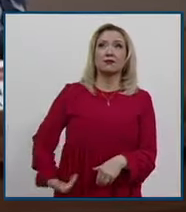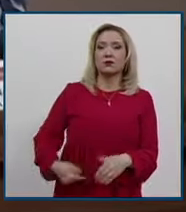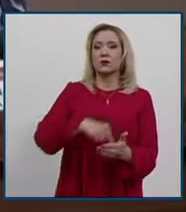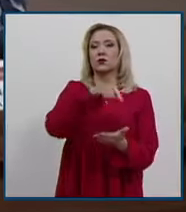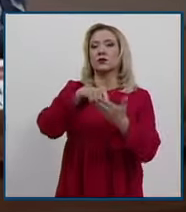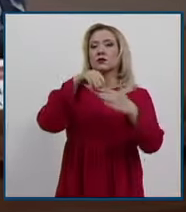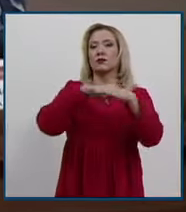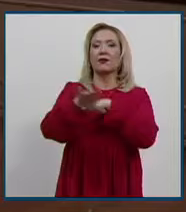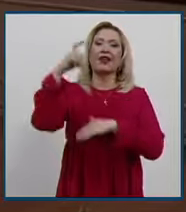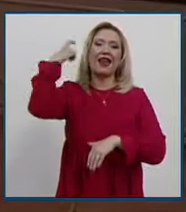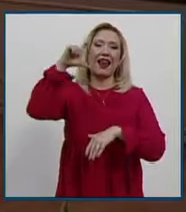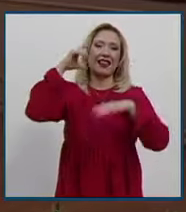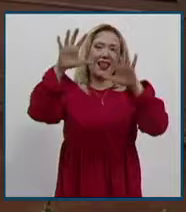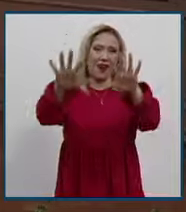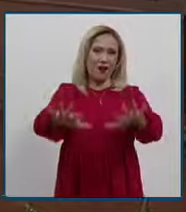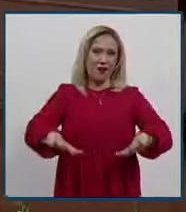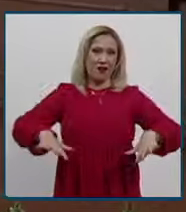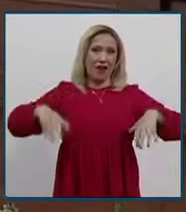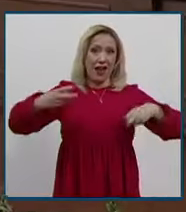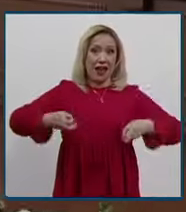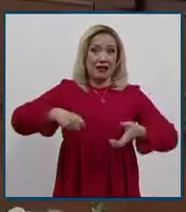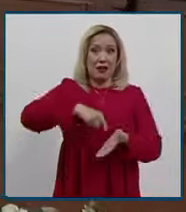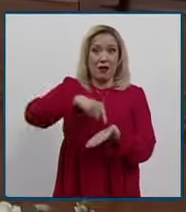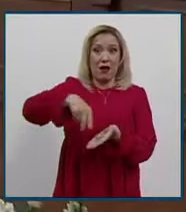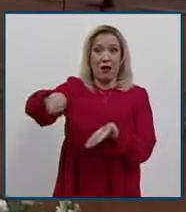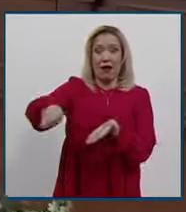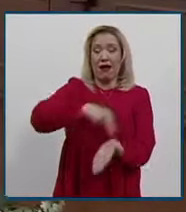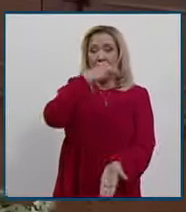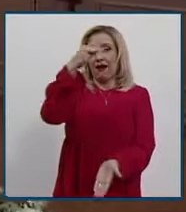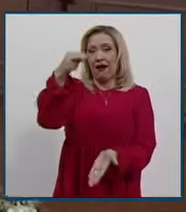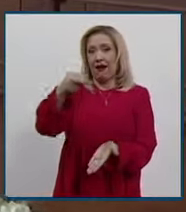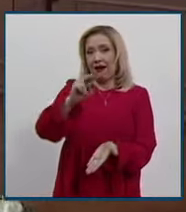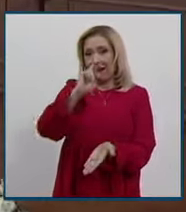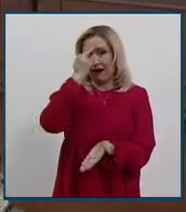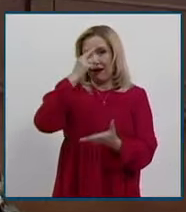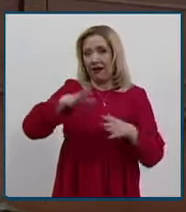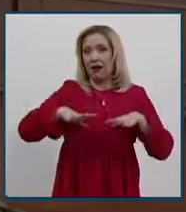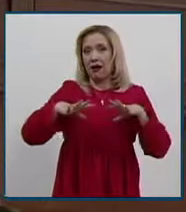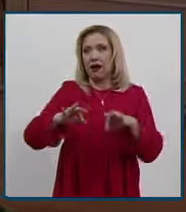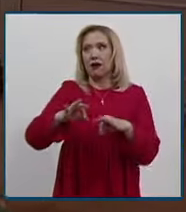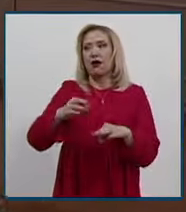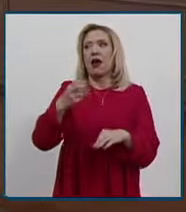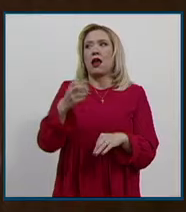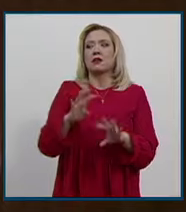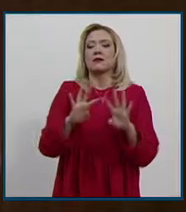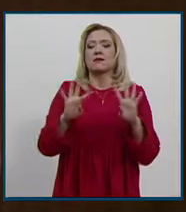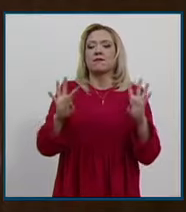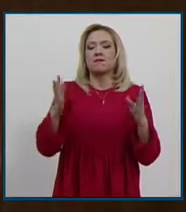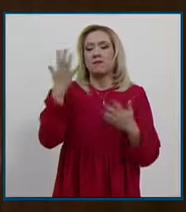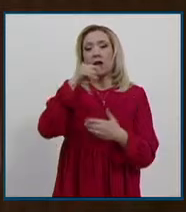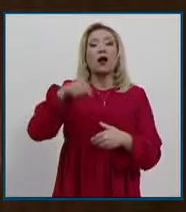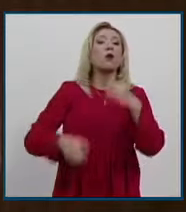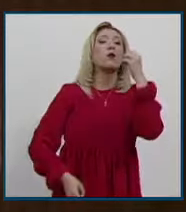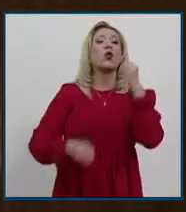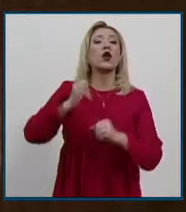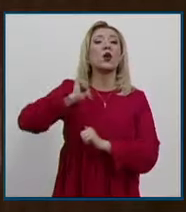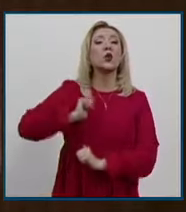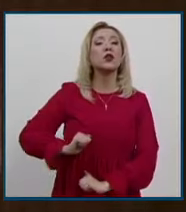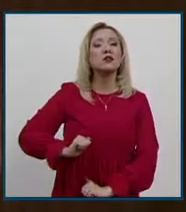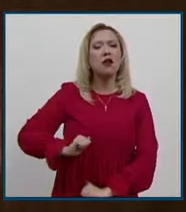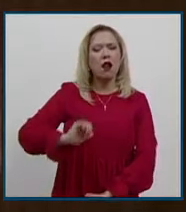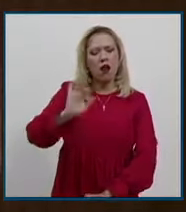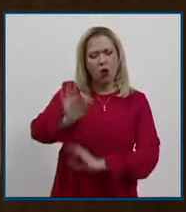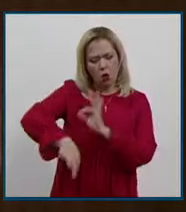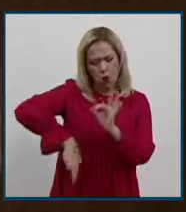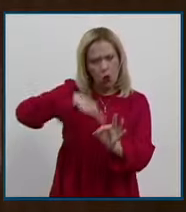República de Querétaro subrayó la vocación democrática del poder judicial Federal el poder judicial cumple su